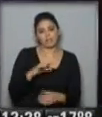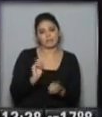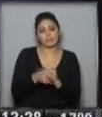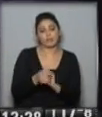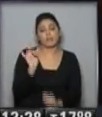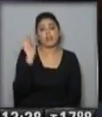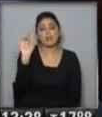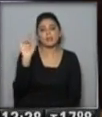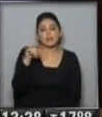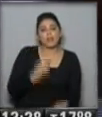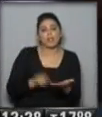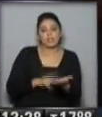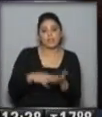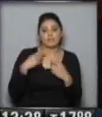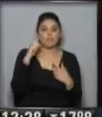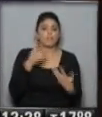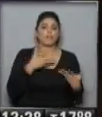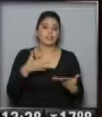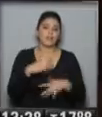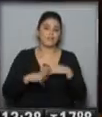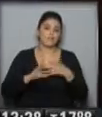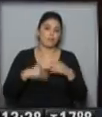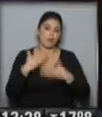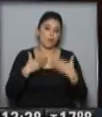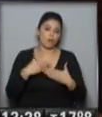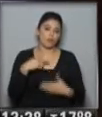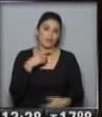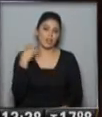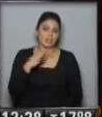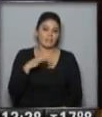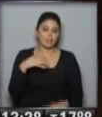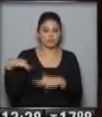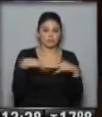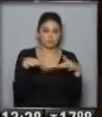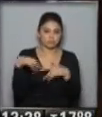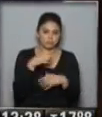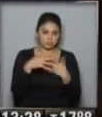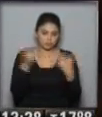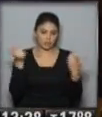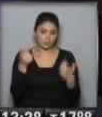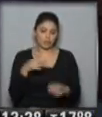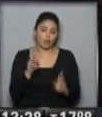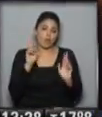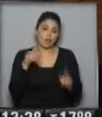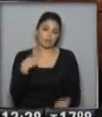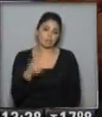el miércoles, ¿no? Sabemos que estamos clasificados, pero para nosotros es importante jugar rápido y bueno, confiamos en lo que tenemos y ojalá que podamos ganar, ¿no?